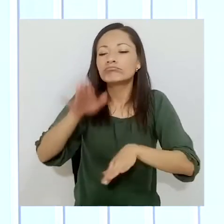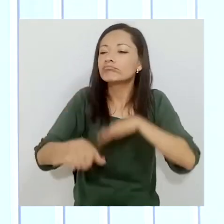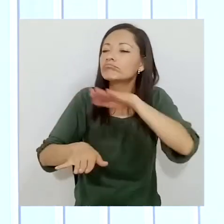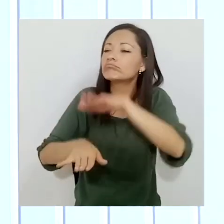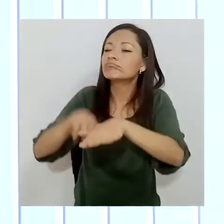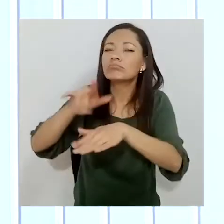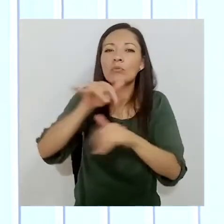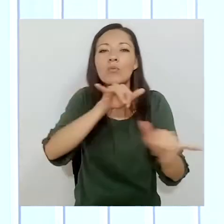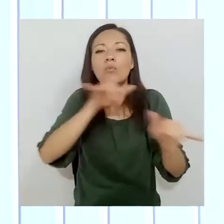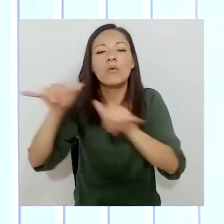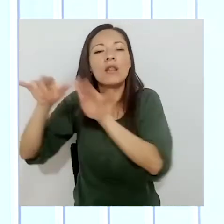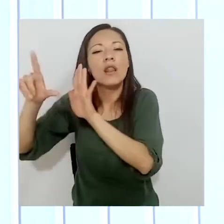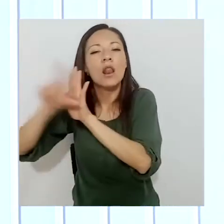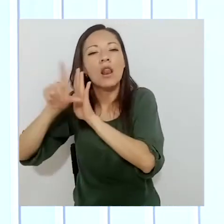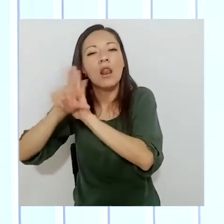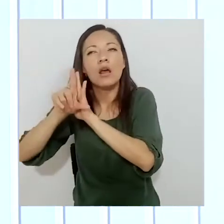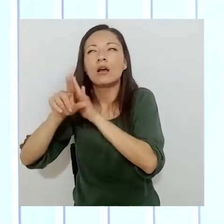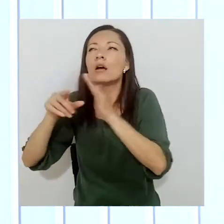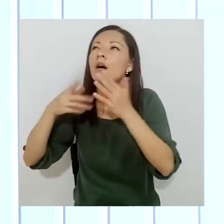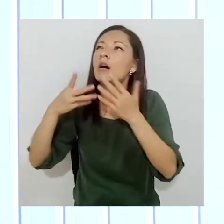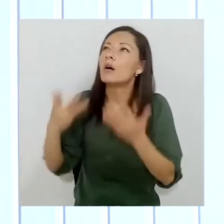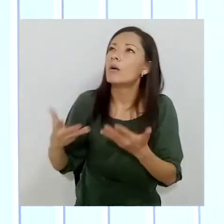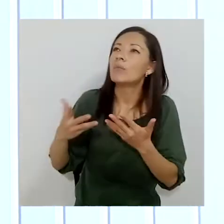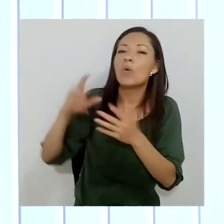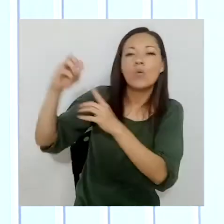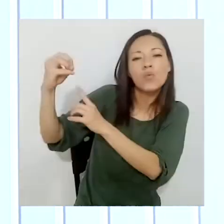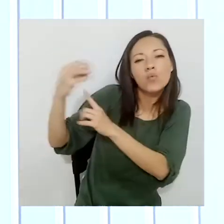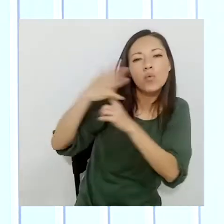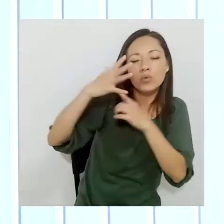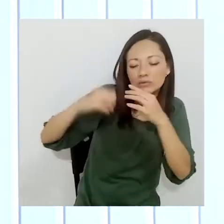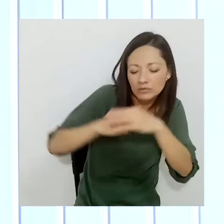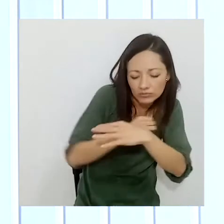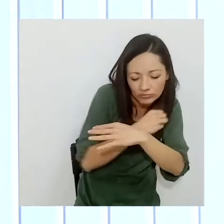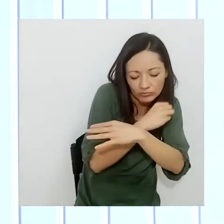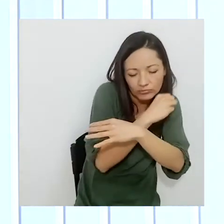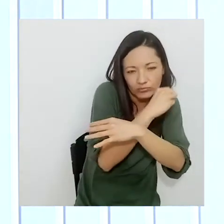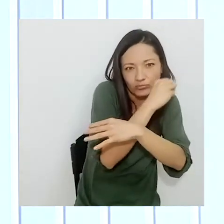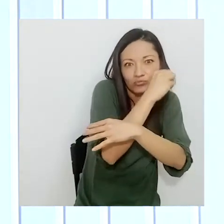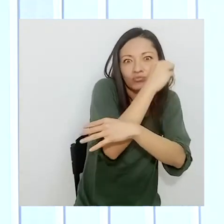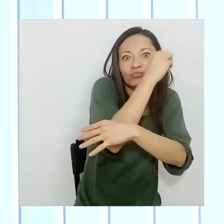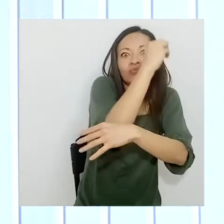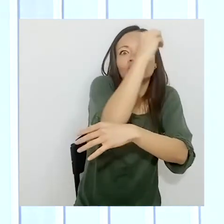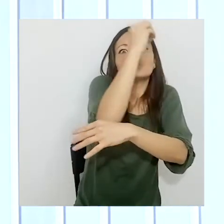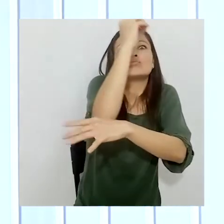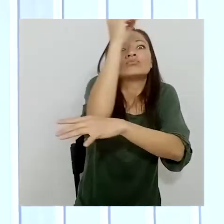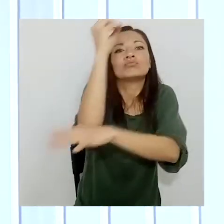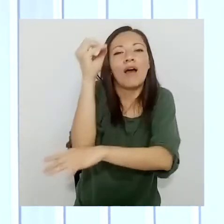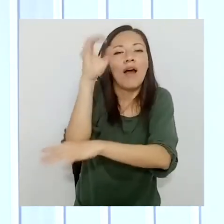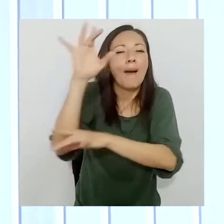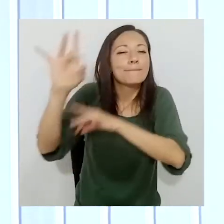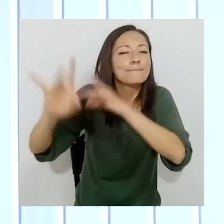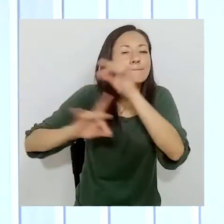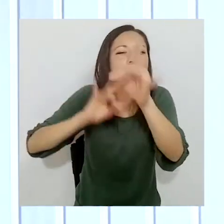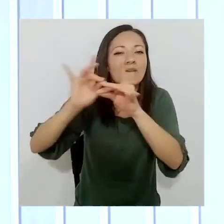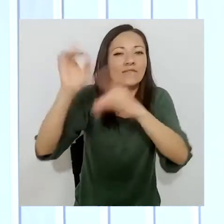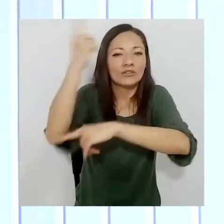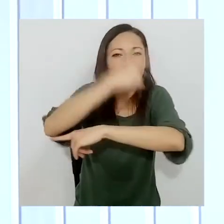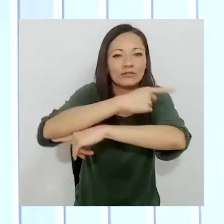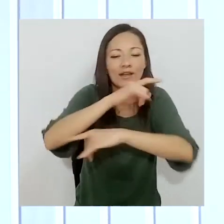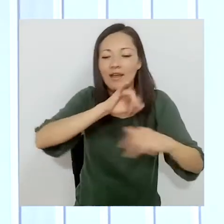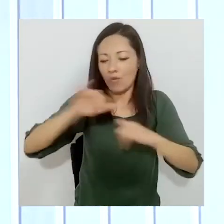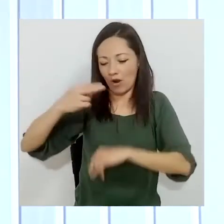ley, es como la luz de la aurora que va en aumento hasta que el día es